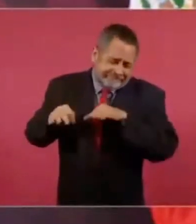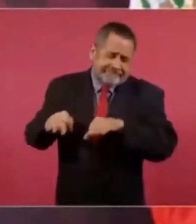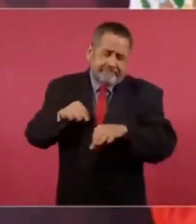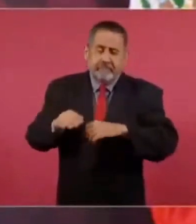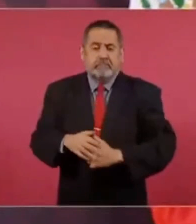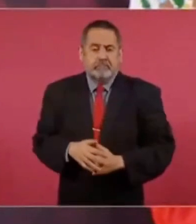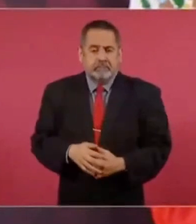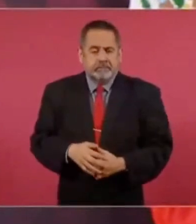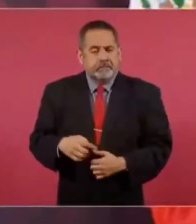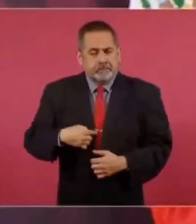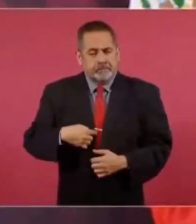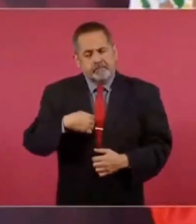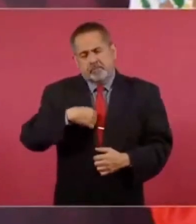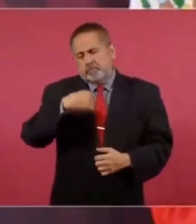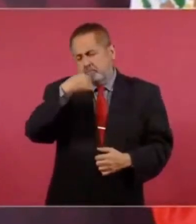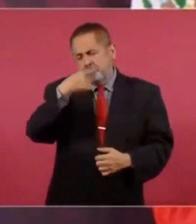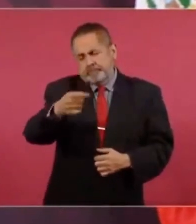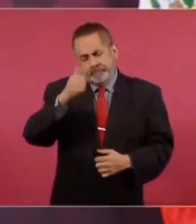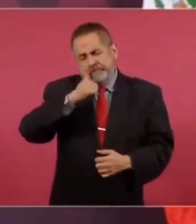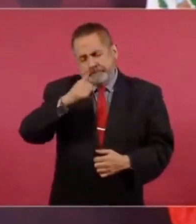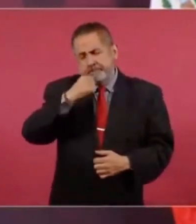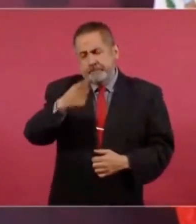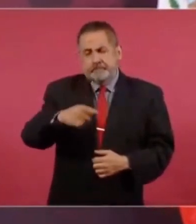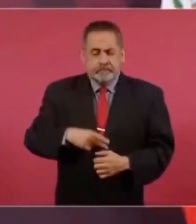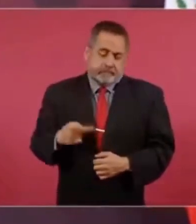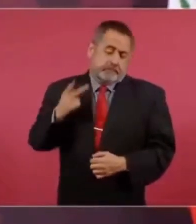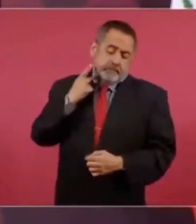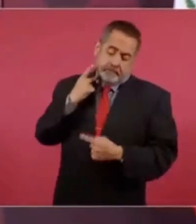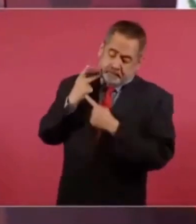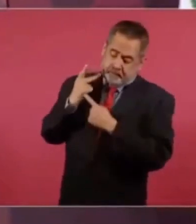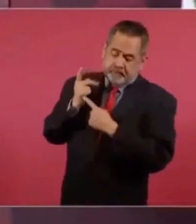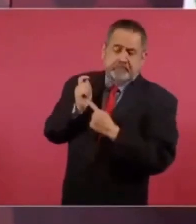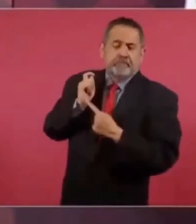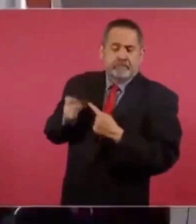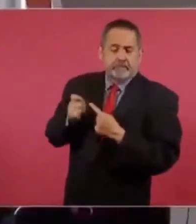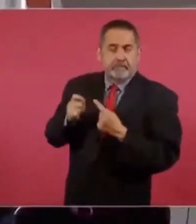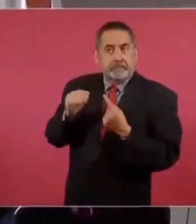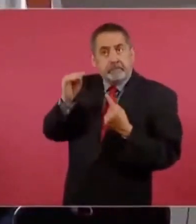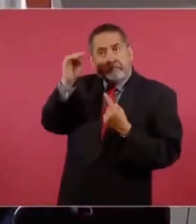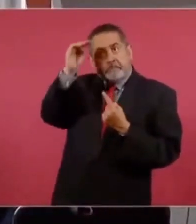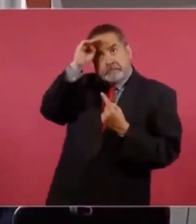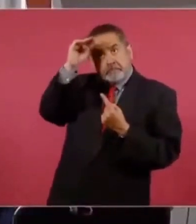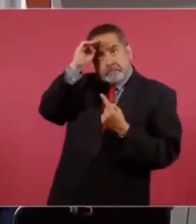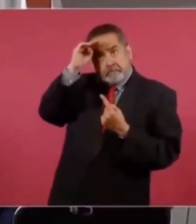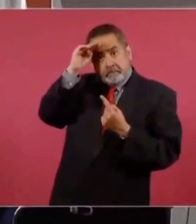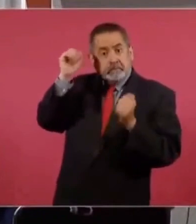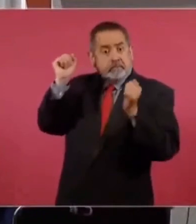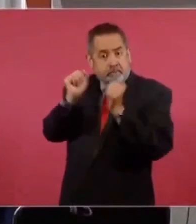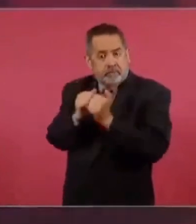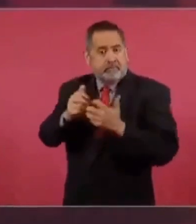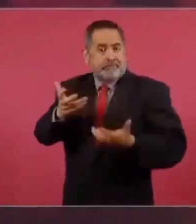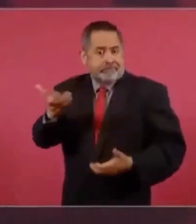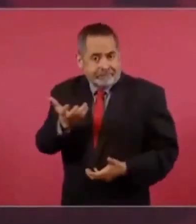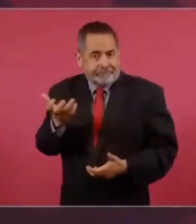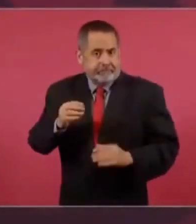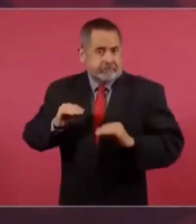Siempre lo he dicho, la política es pensamiento y es acción.